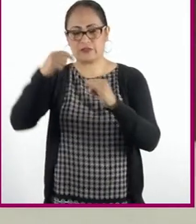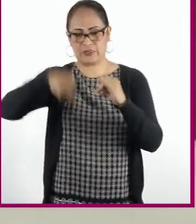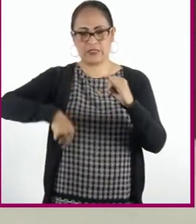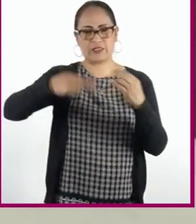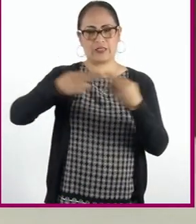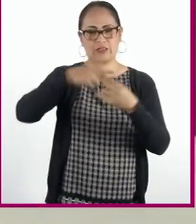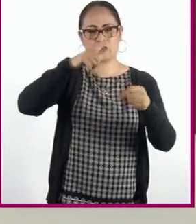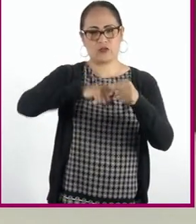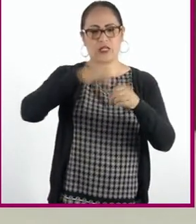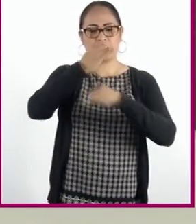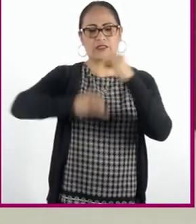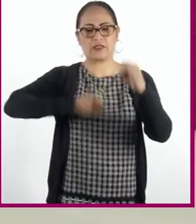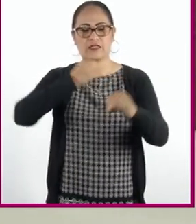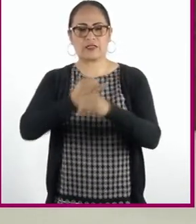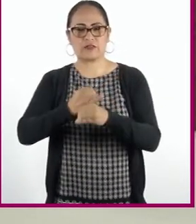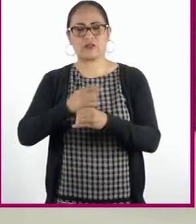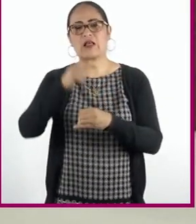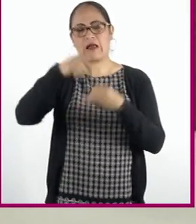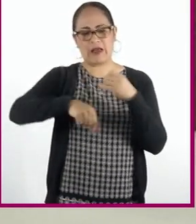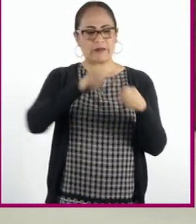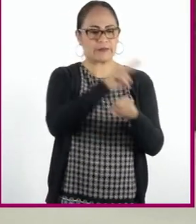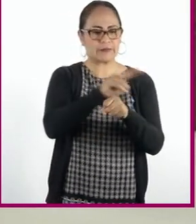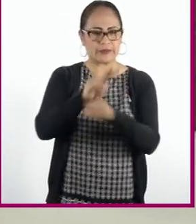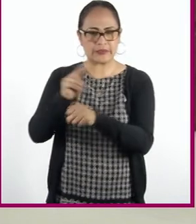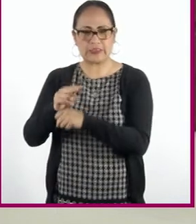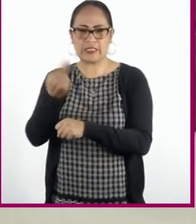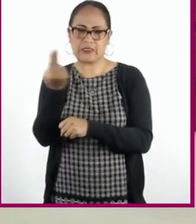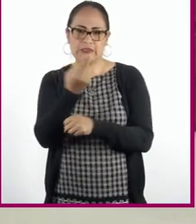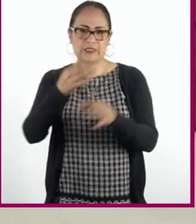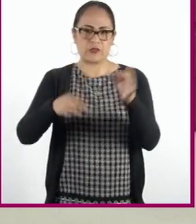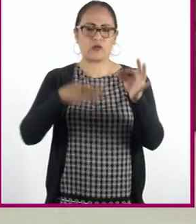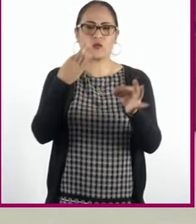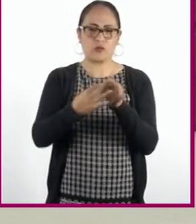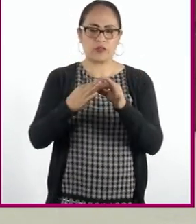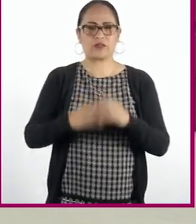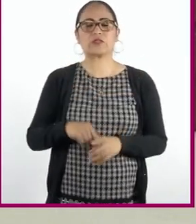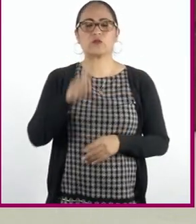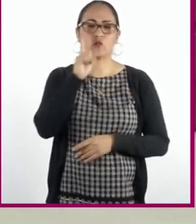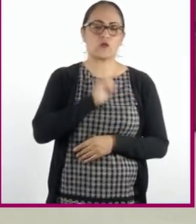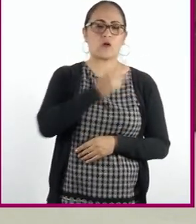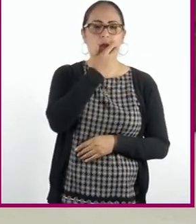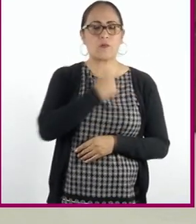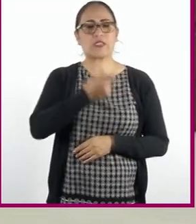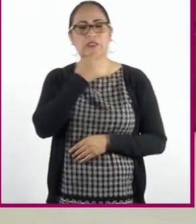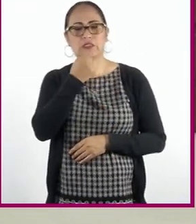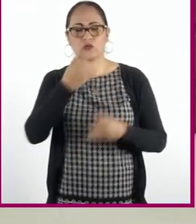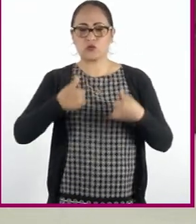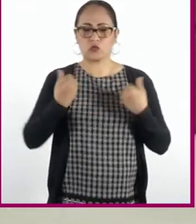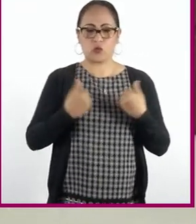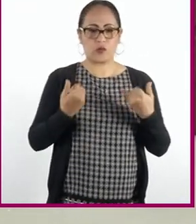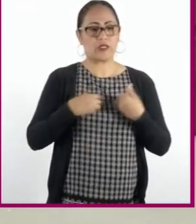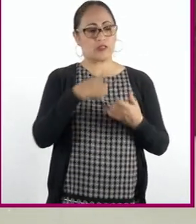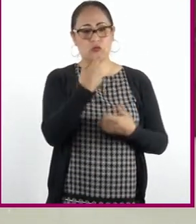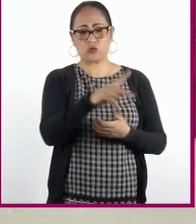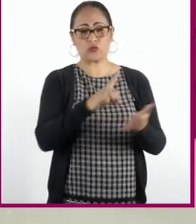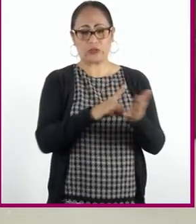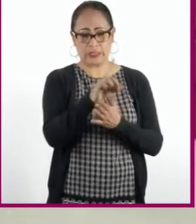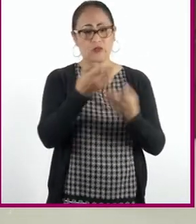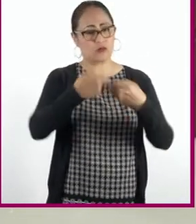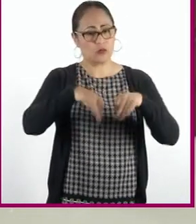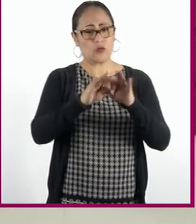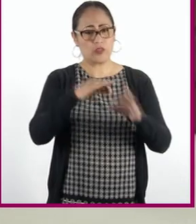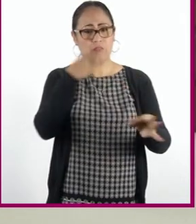velan por ellos. Vivimos también la importancia de defender los derechos de niñas, niños y jóvenes y conocimos